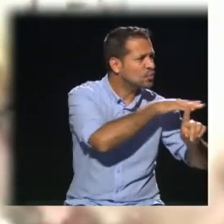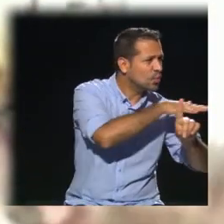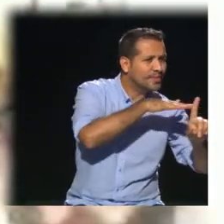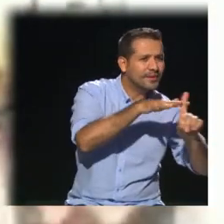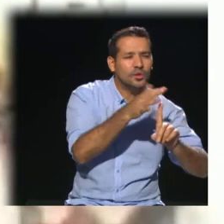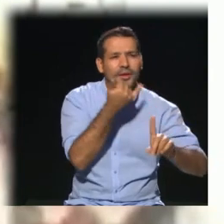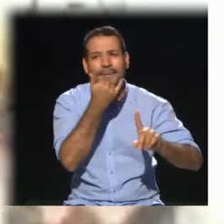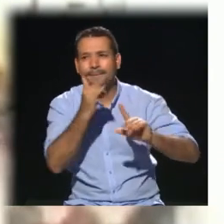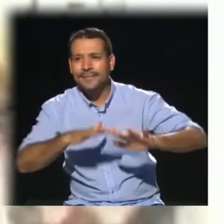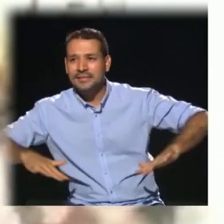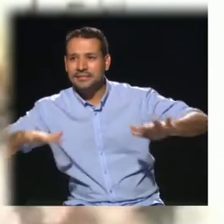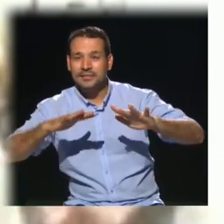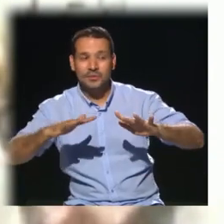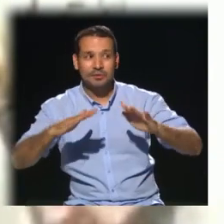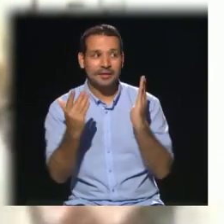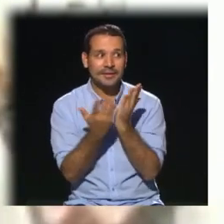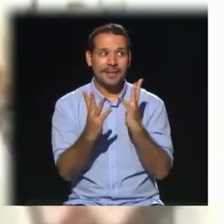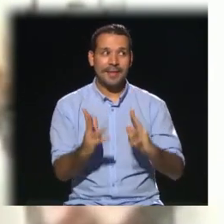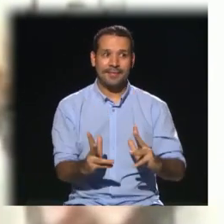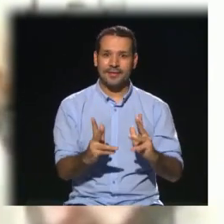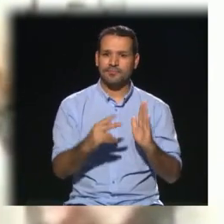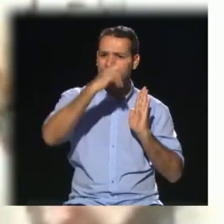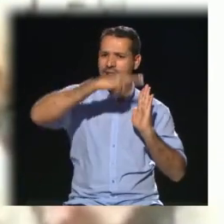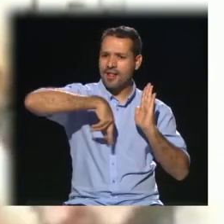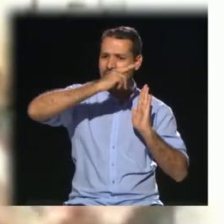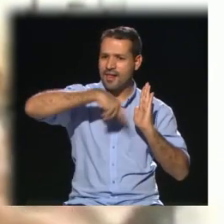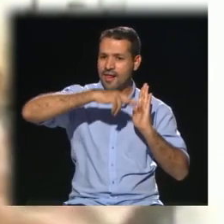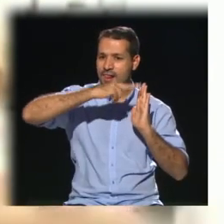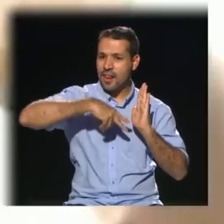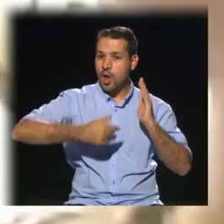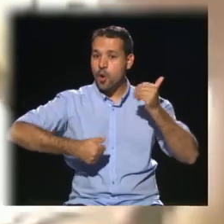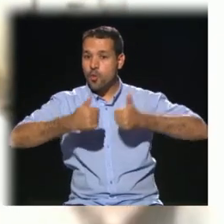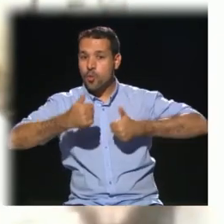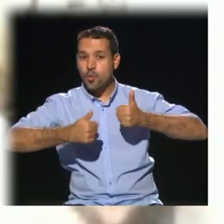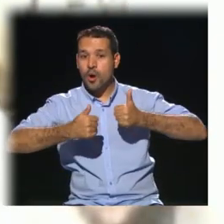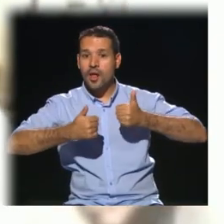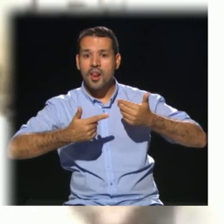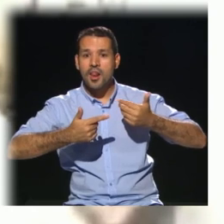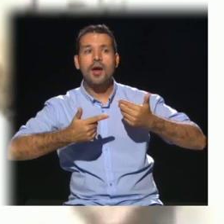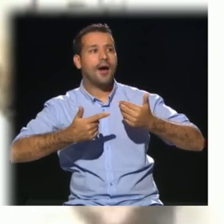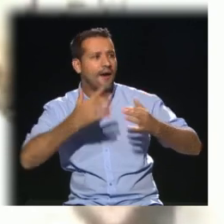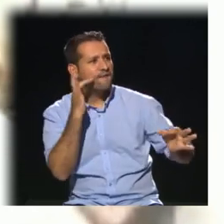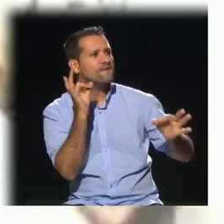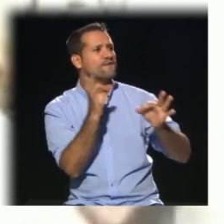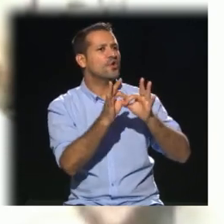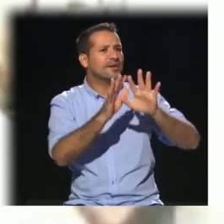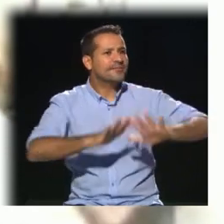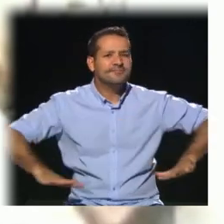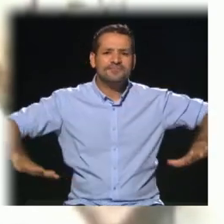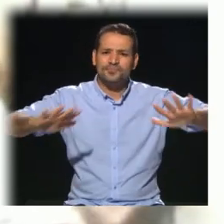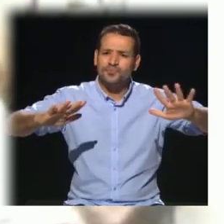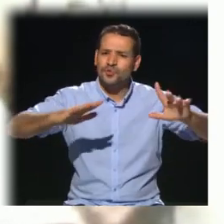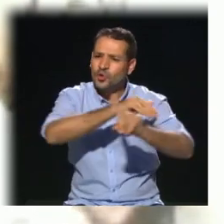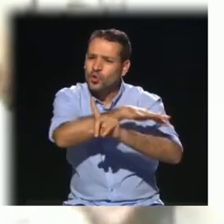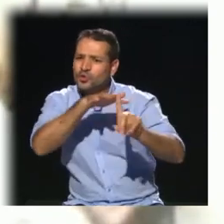cambia. Entonces, si me van a hablar de lectura crítica, pues hablemos de una visión crítica de la vida, y es llevar a los